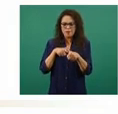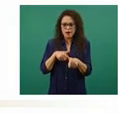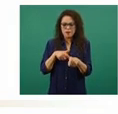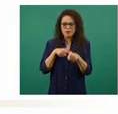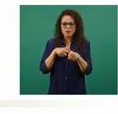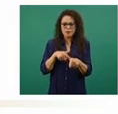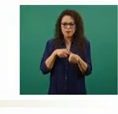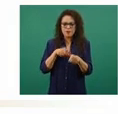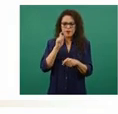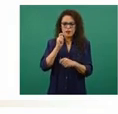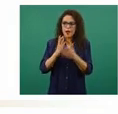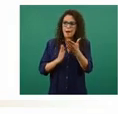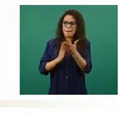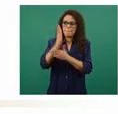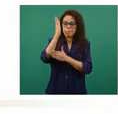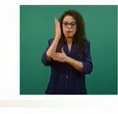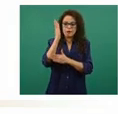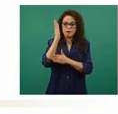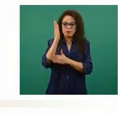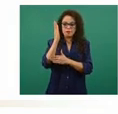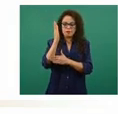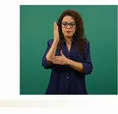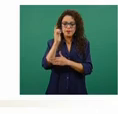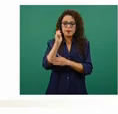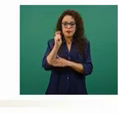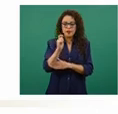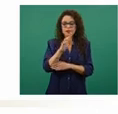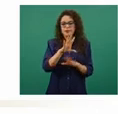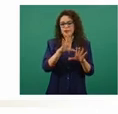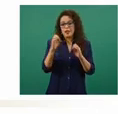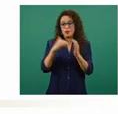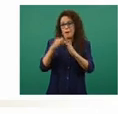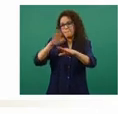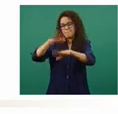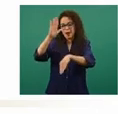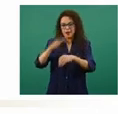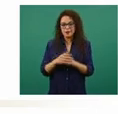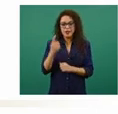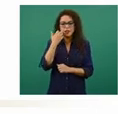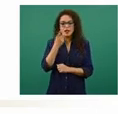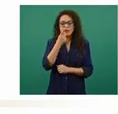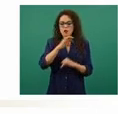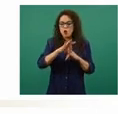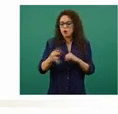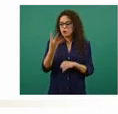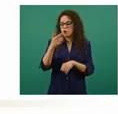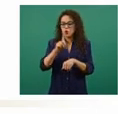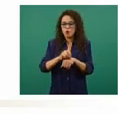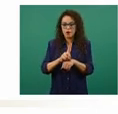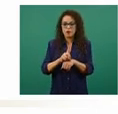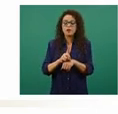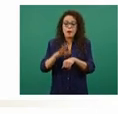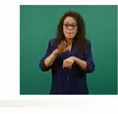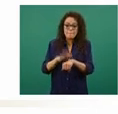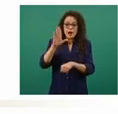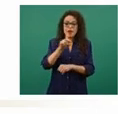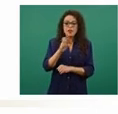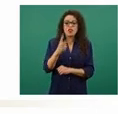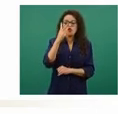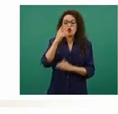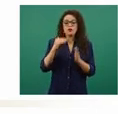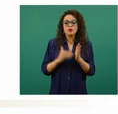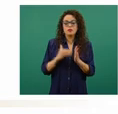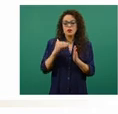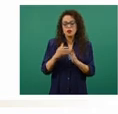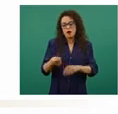el 500,000 de dosis aplicadas. Esto quiere decir que en los últimos 4 días se han aplicado más de 2 millones